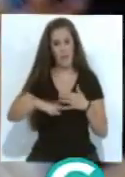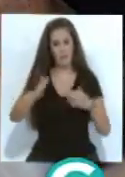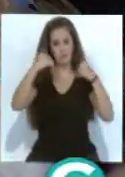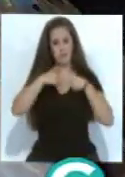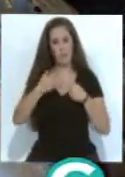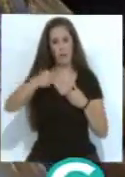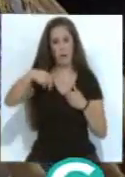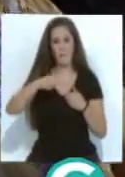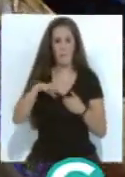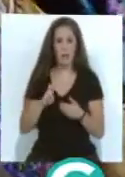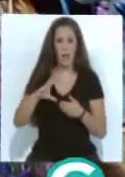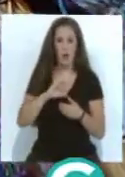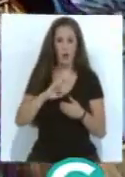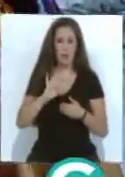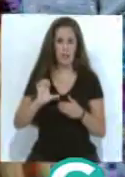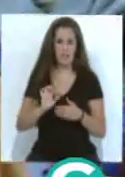Mamen Cortés.